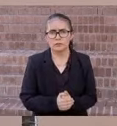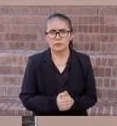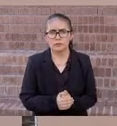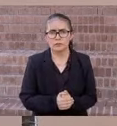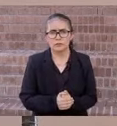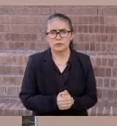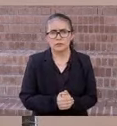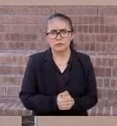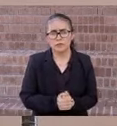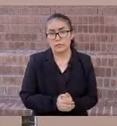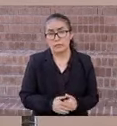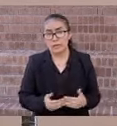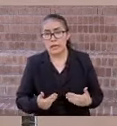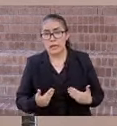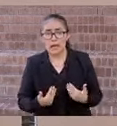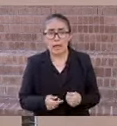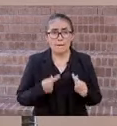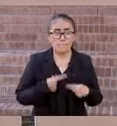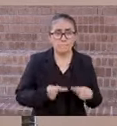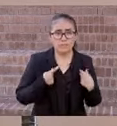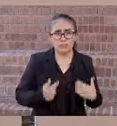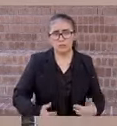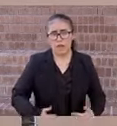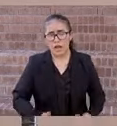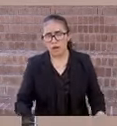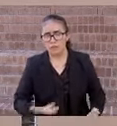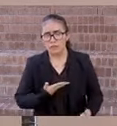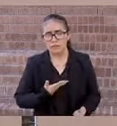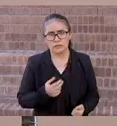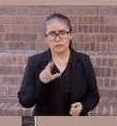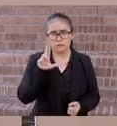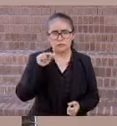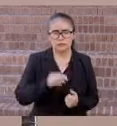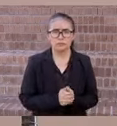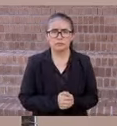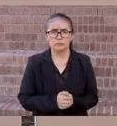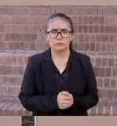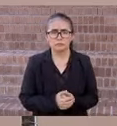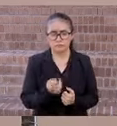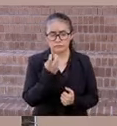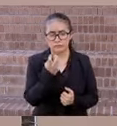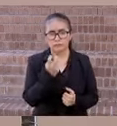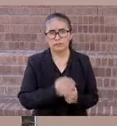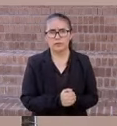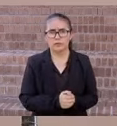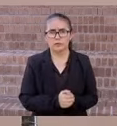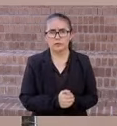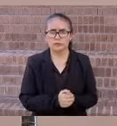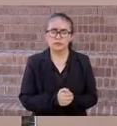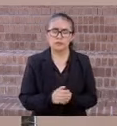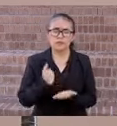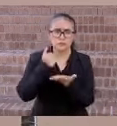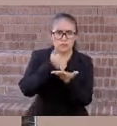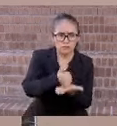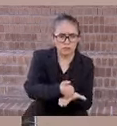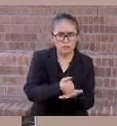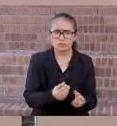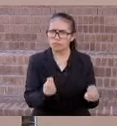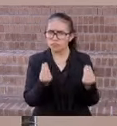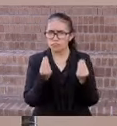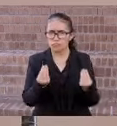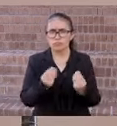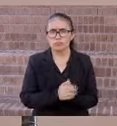padezca de hambre en nuestro país y en esto nos están ayudando mucho